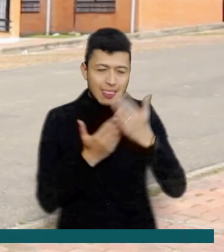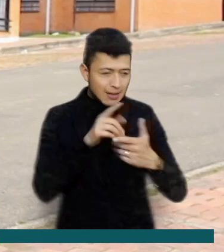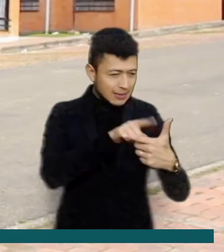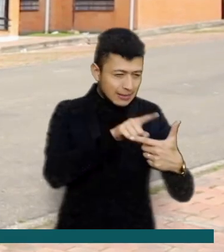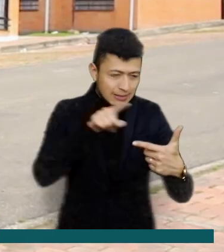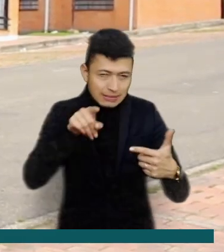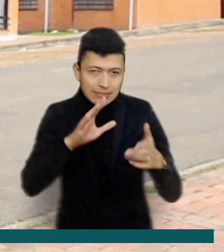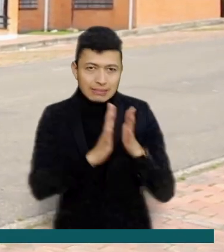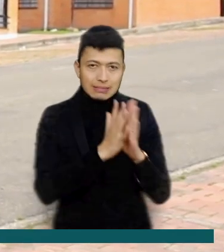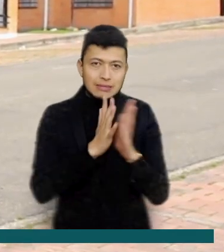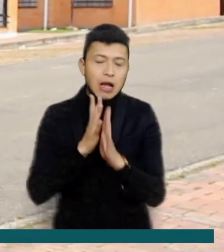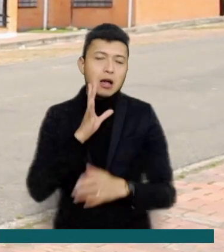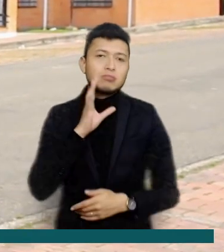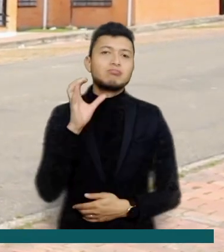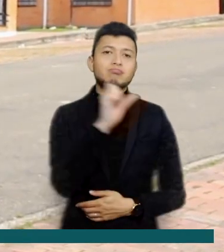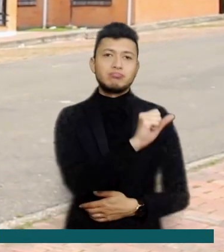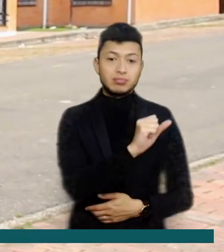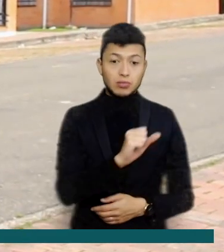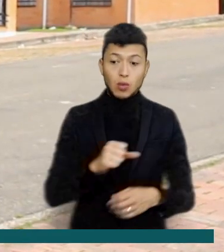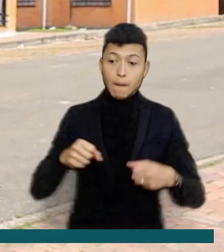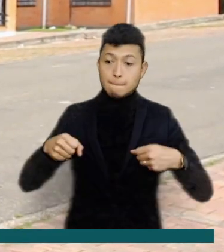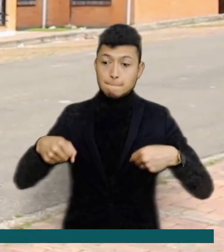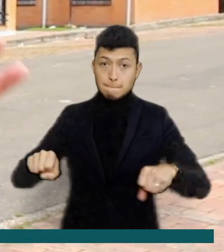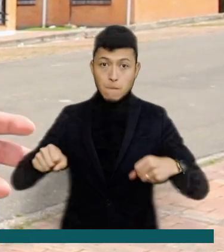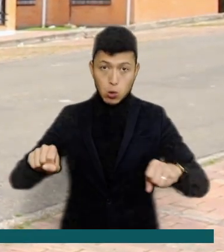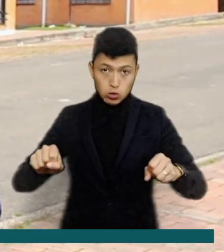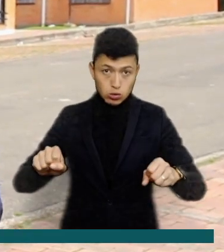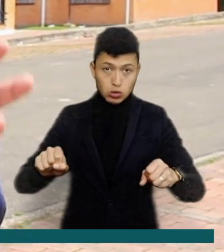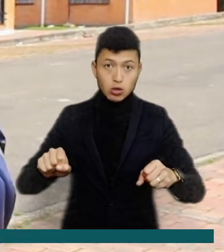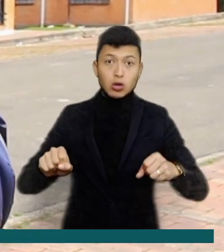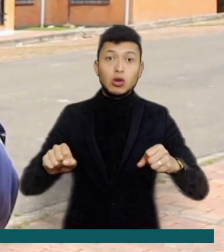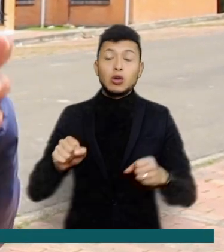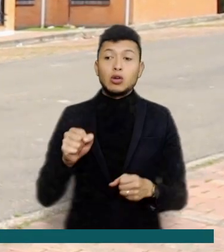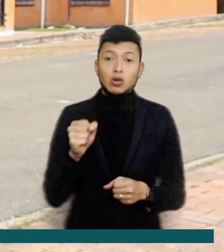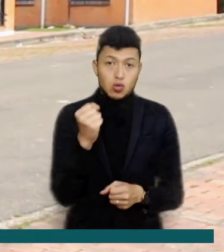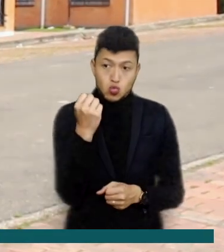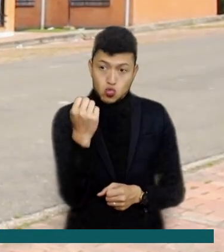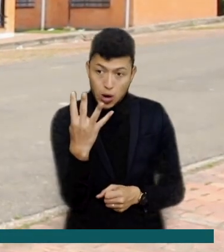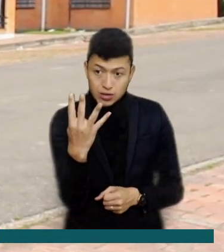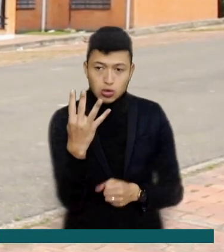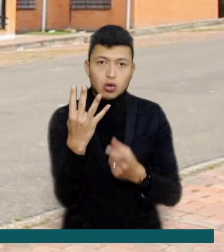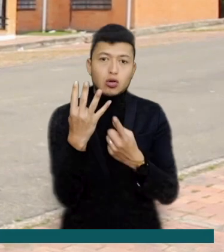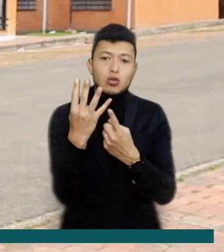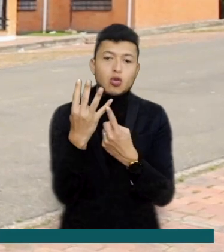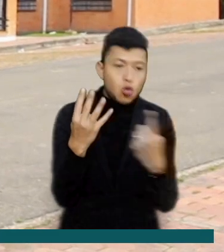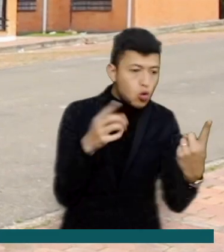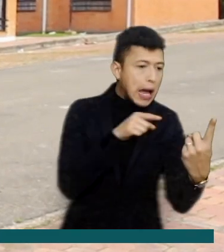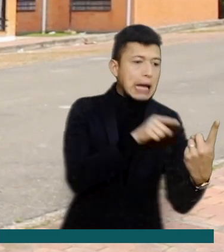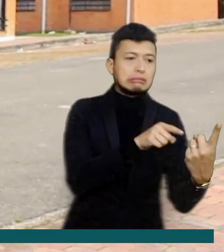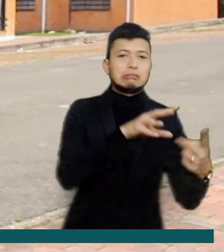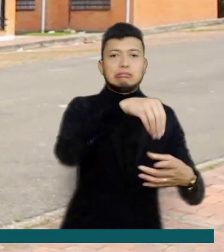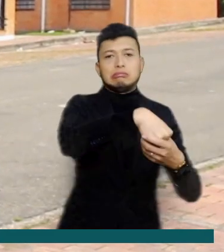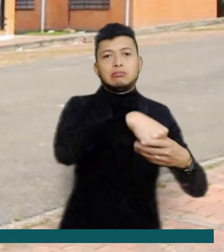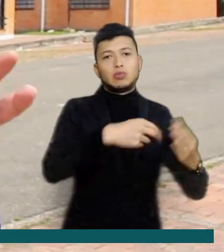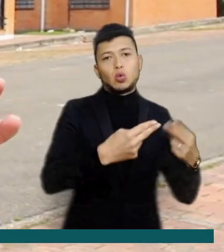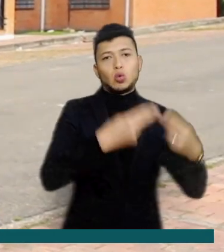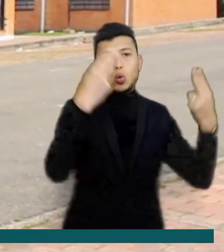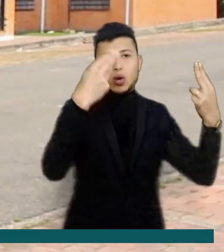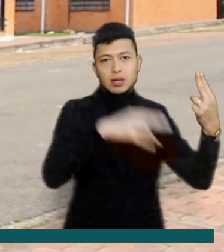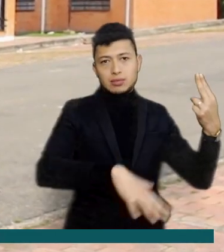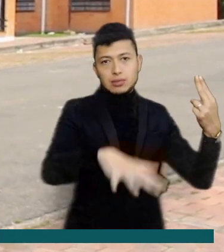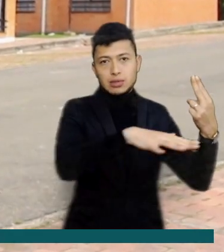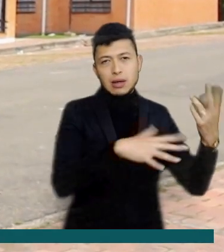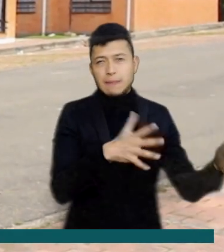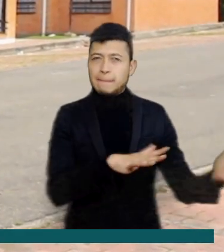los análisis es que una de cada cuatro motos es matriculada en Tunja, entonces podemos estimar que se mueven al día